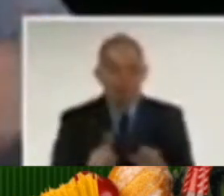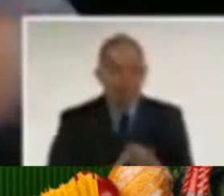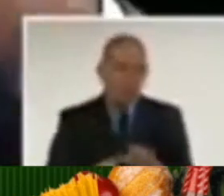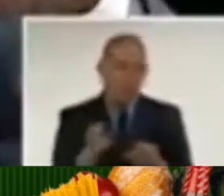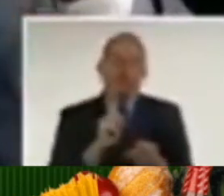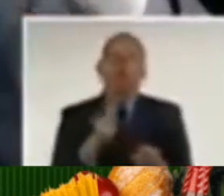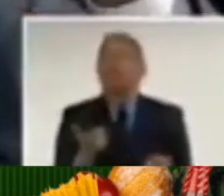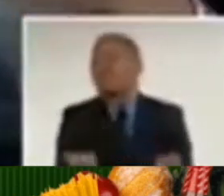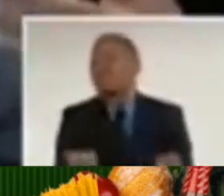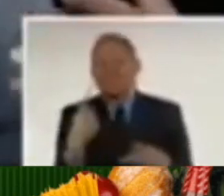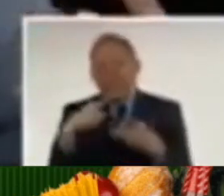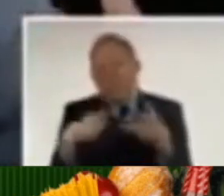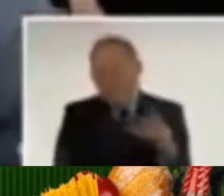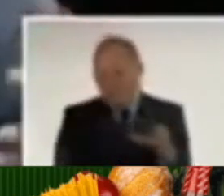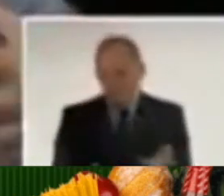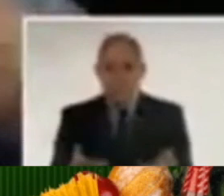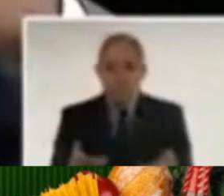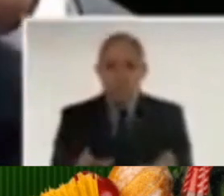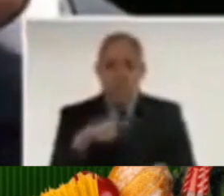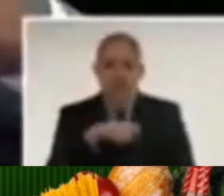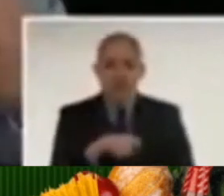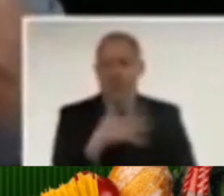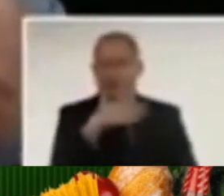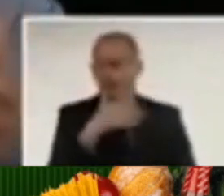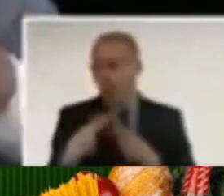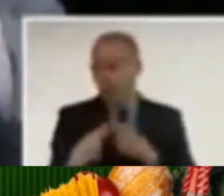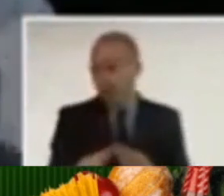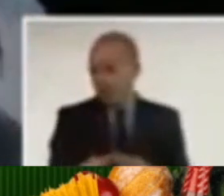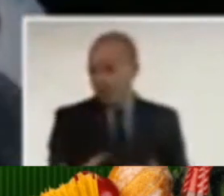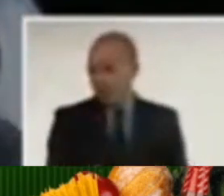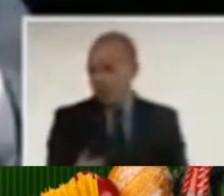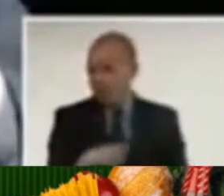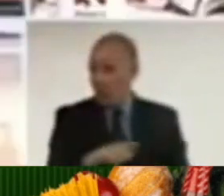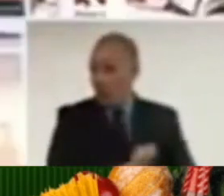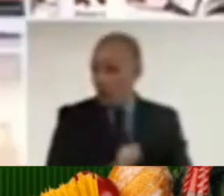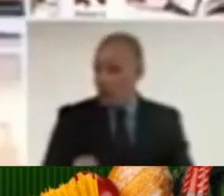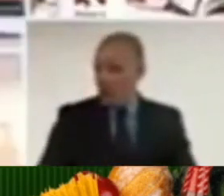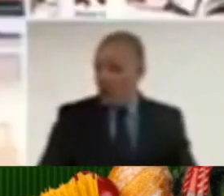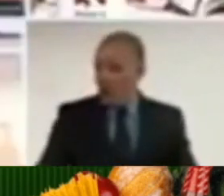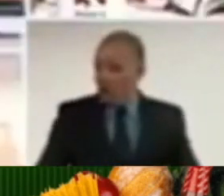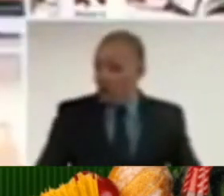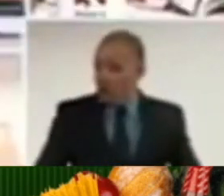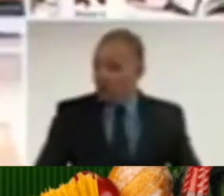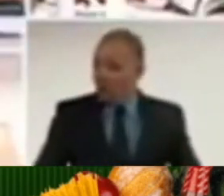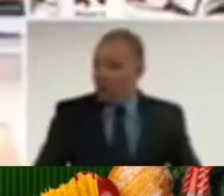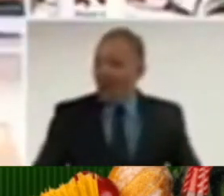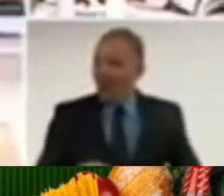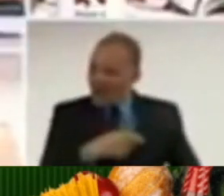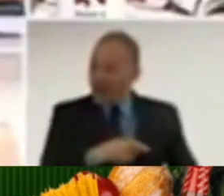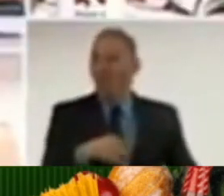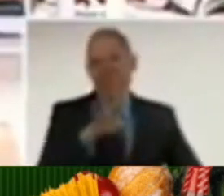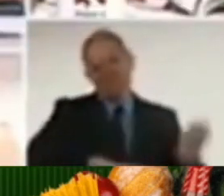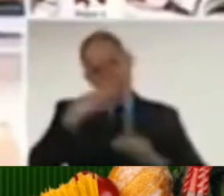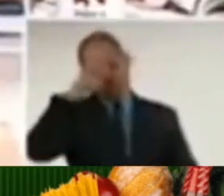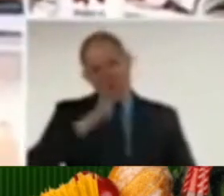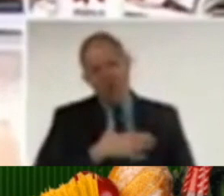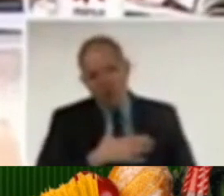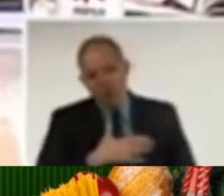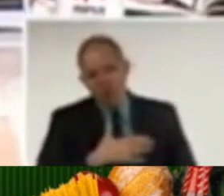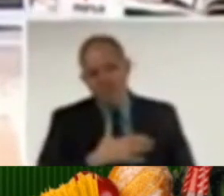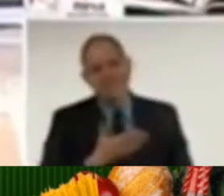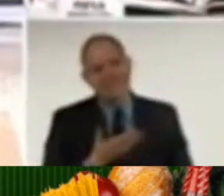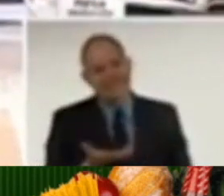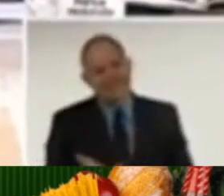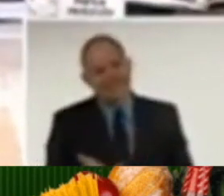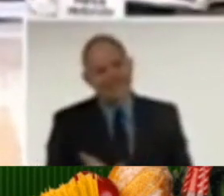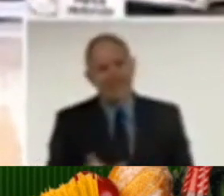columna que se renueva que se fortalece y que es plataforma para alcanzar nuevas metas si